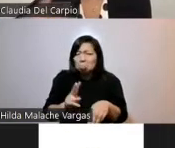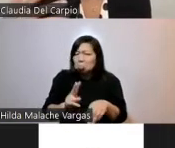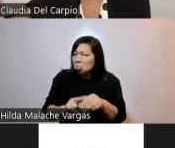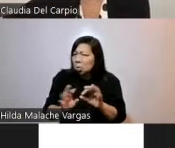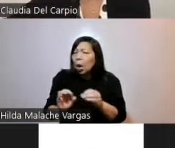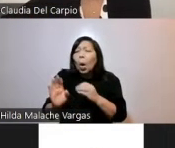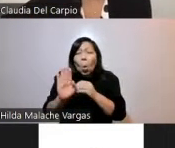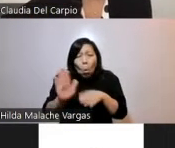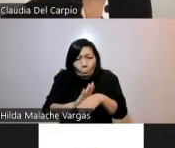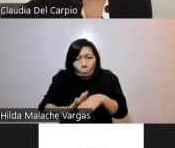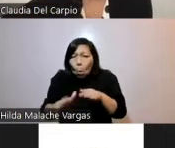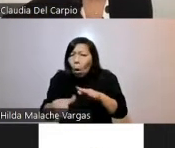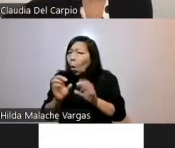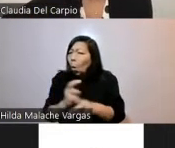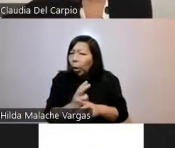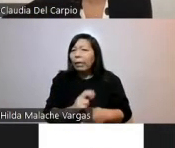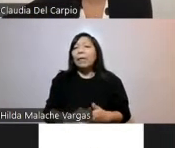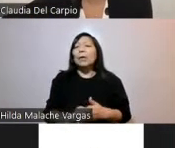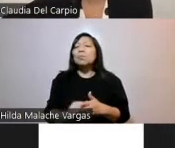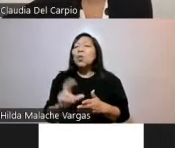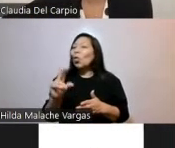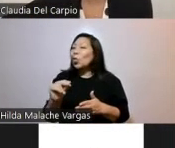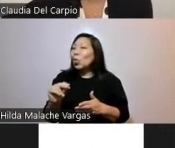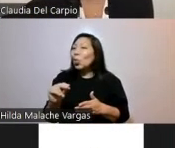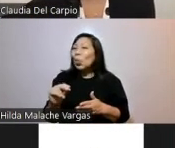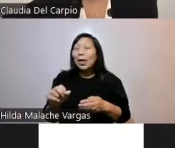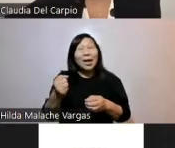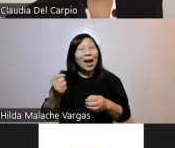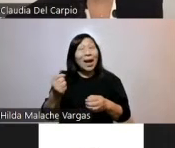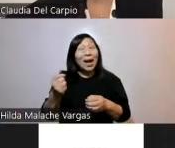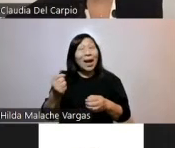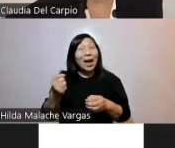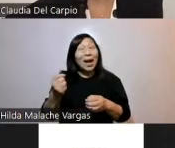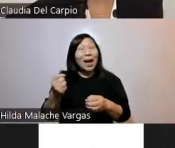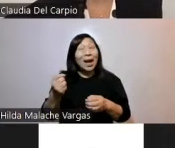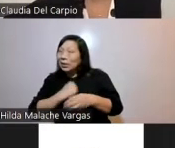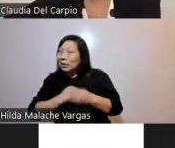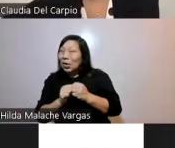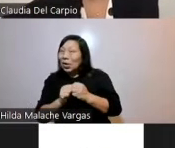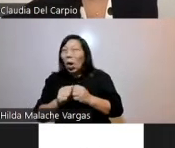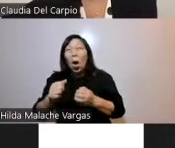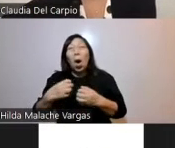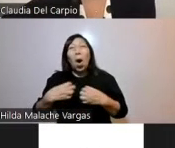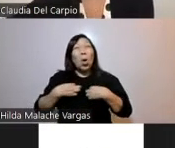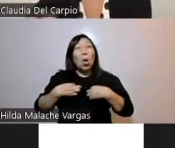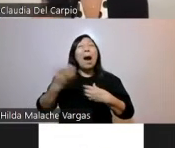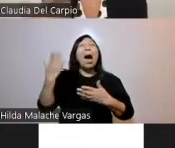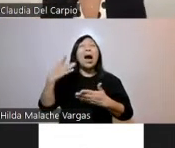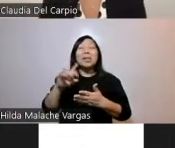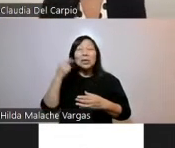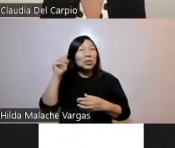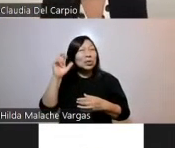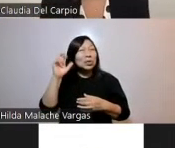la barrera cutánea, por lo tanto no debe ser un jabón de tocador y mucho menos un jabón de ropa. Ya no lo escucho tanto, pero antes escuchaba